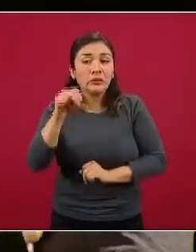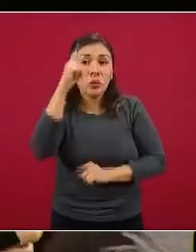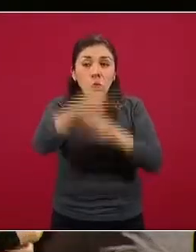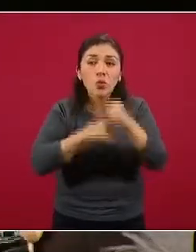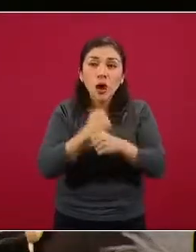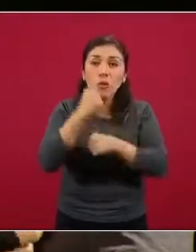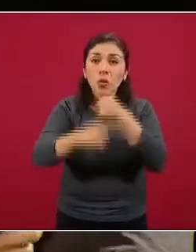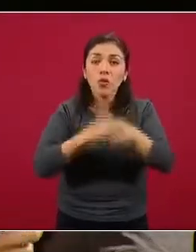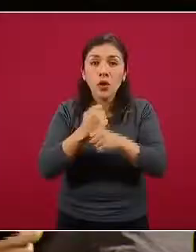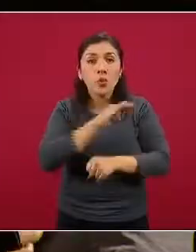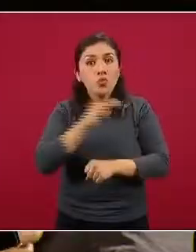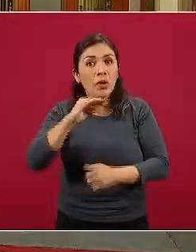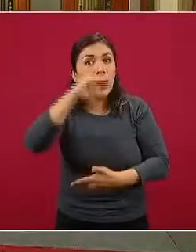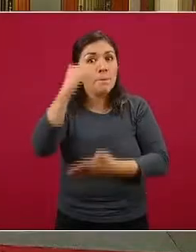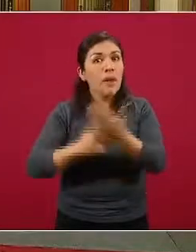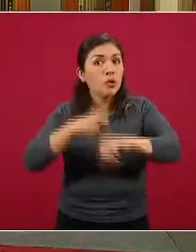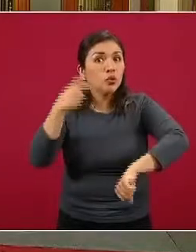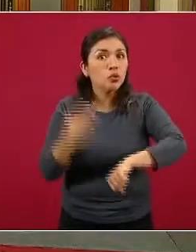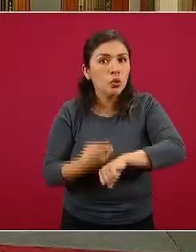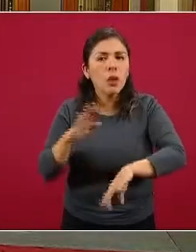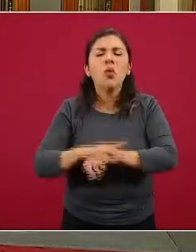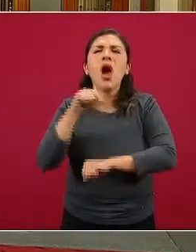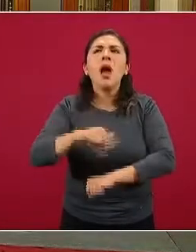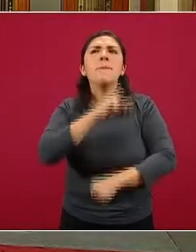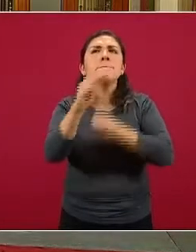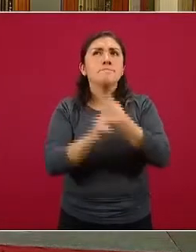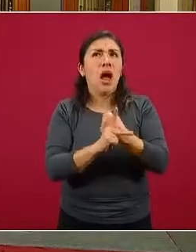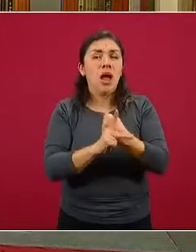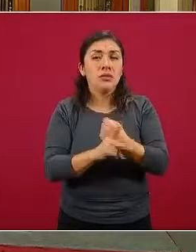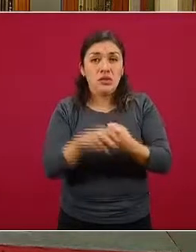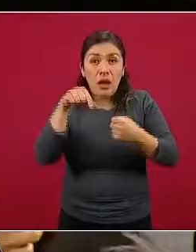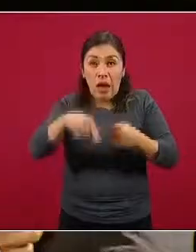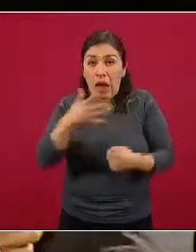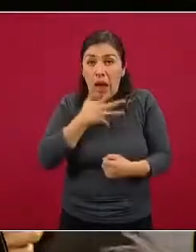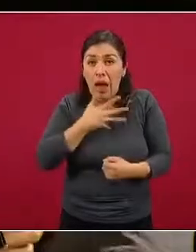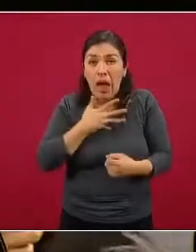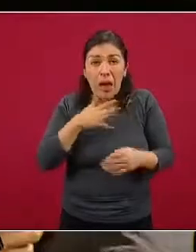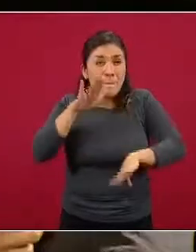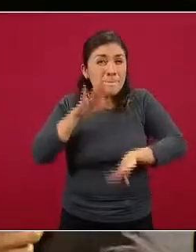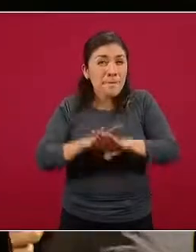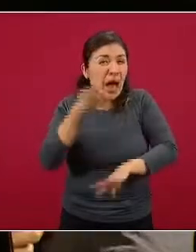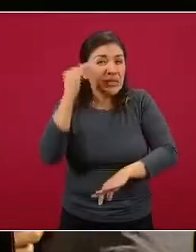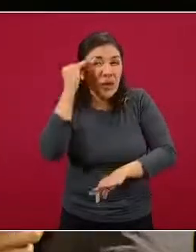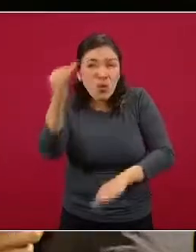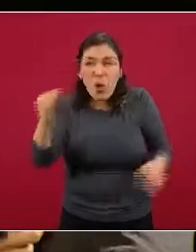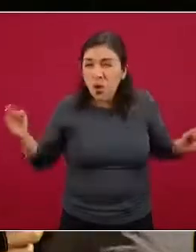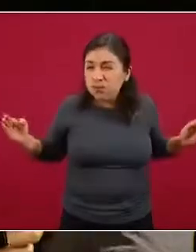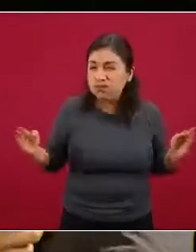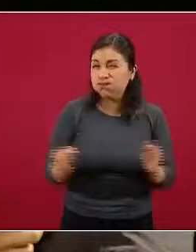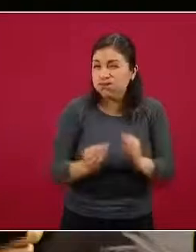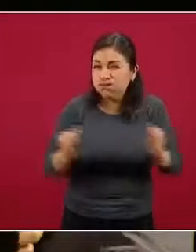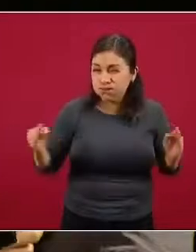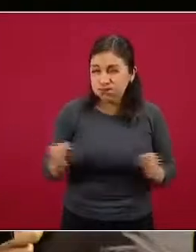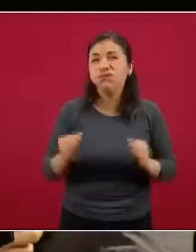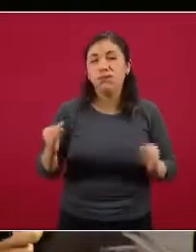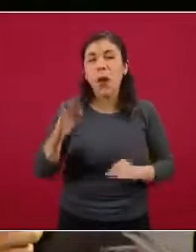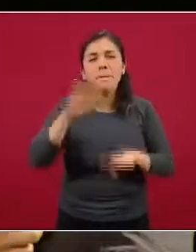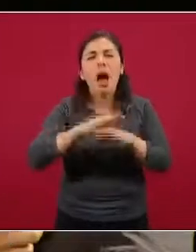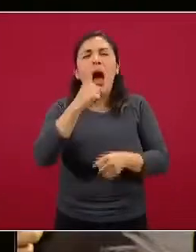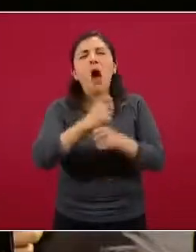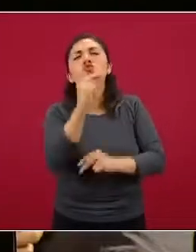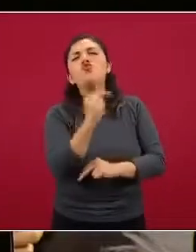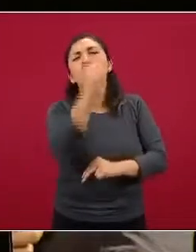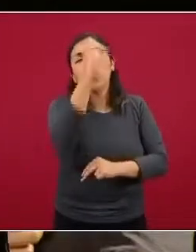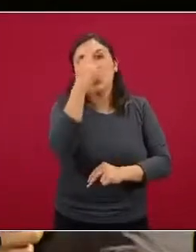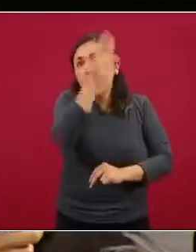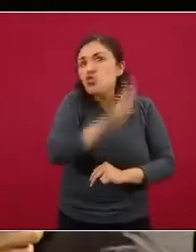no sea tan dura, porque no somos un país donde tenemos tan climas tan extremos, sí en invierno en el norte del país,